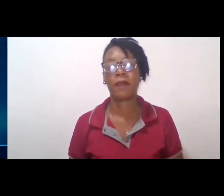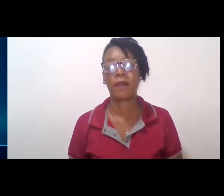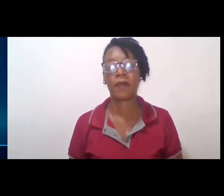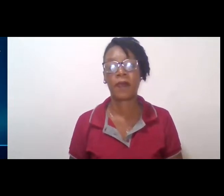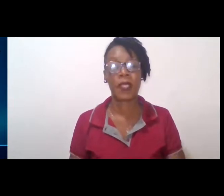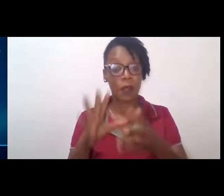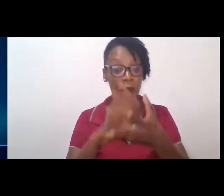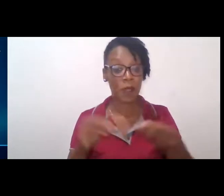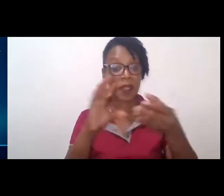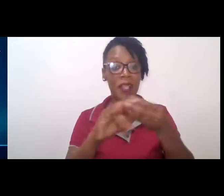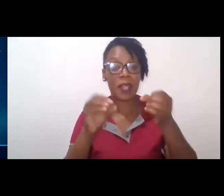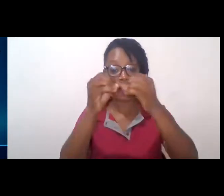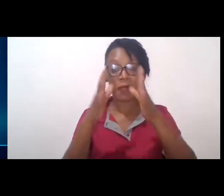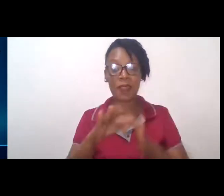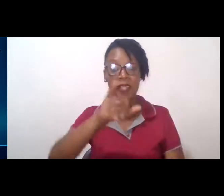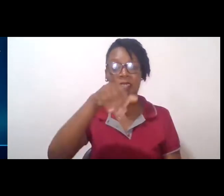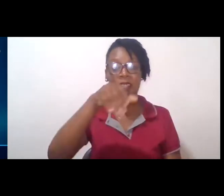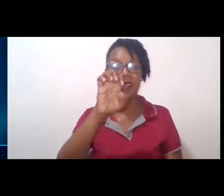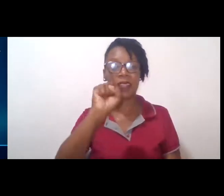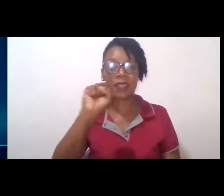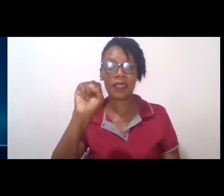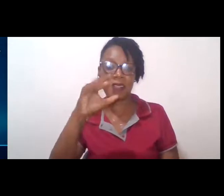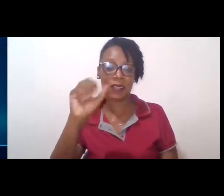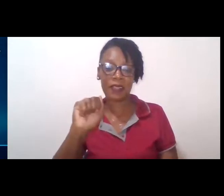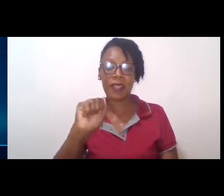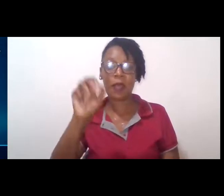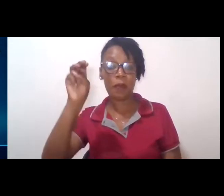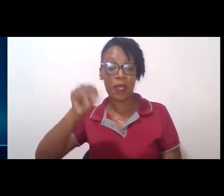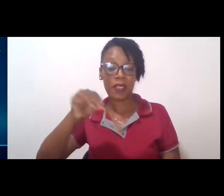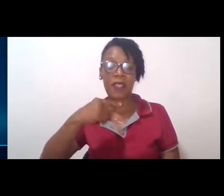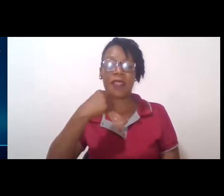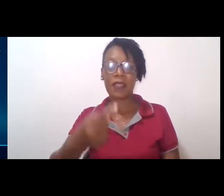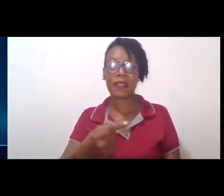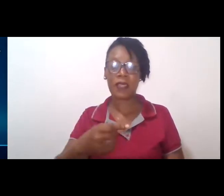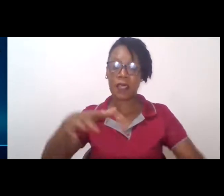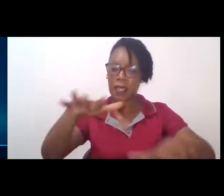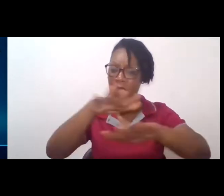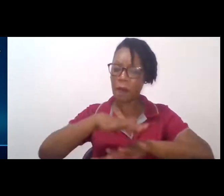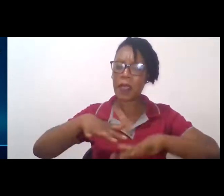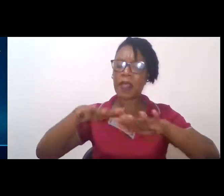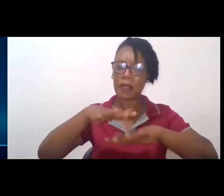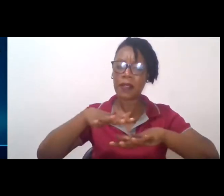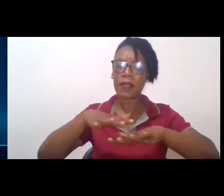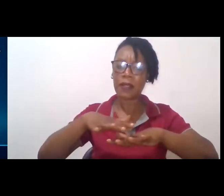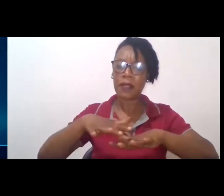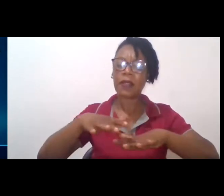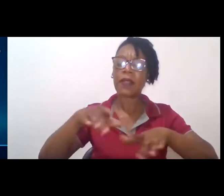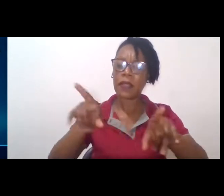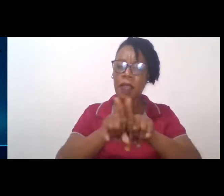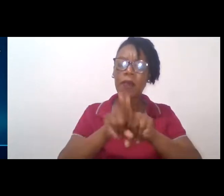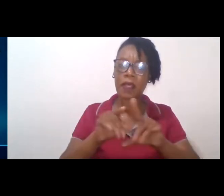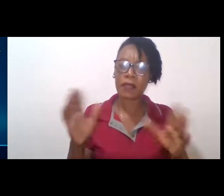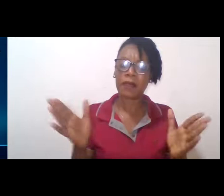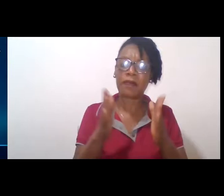comentarios, la profesora Jessica Macís también plantea que el ambiente también tiene que ser estimulante, ¿verdad?